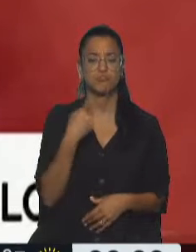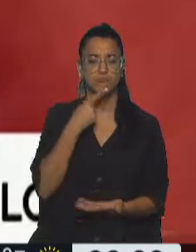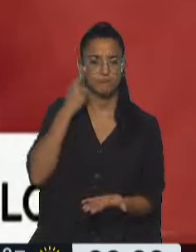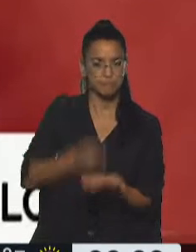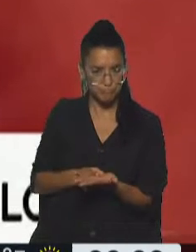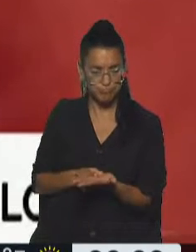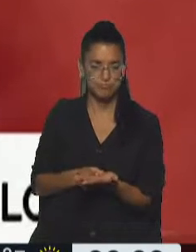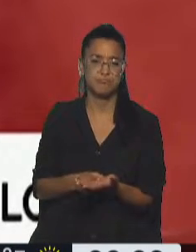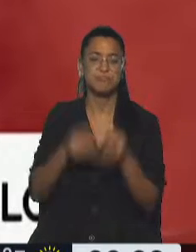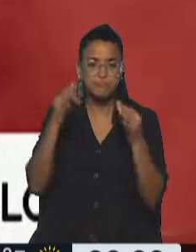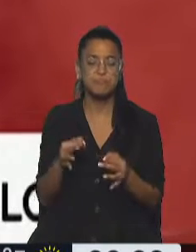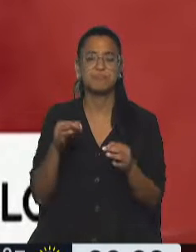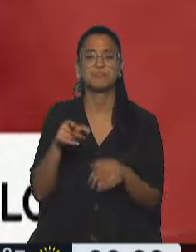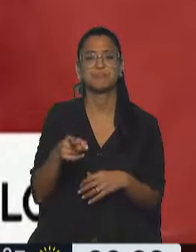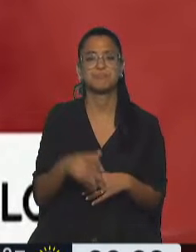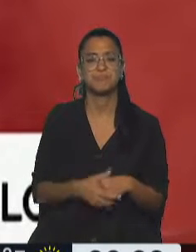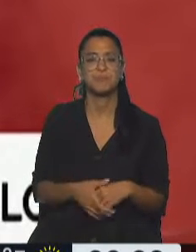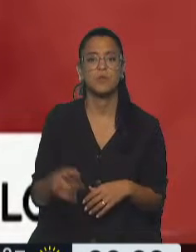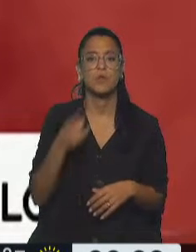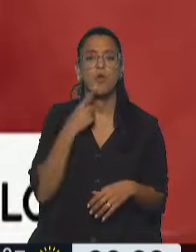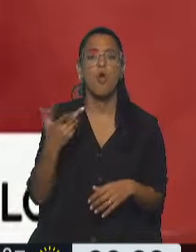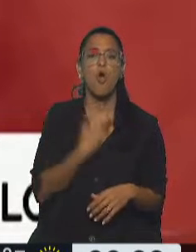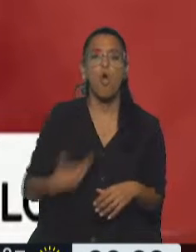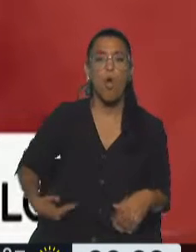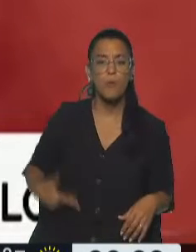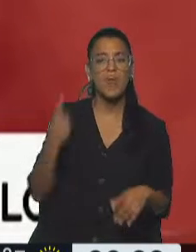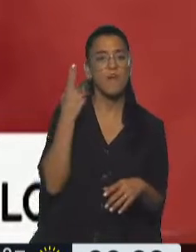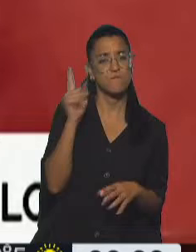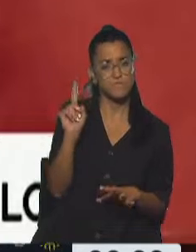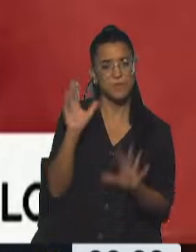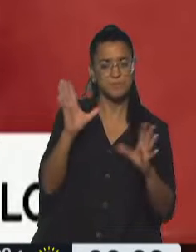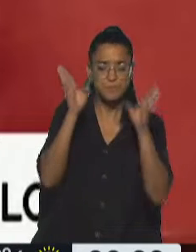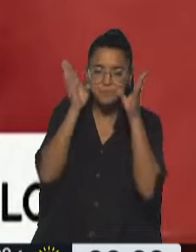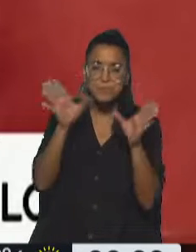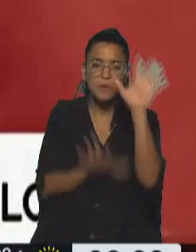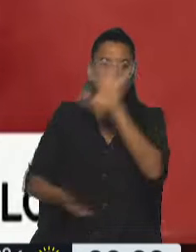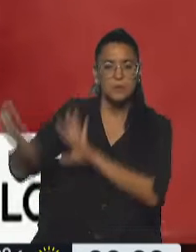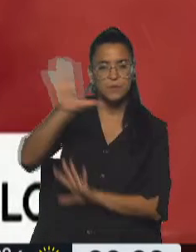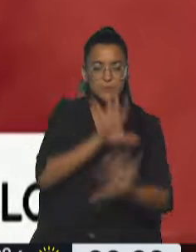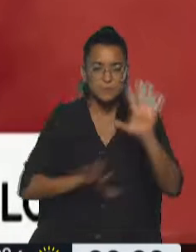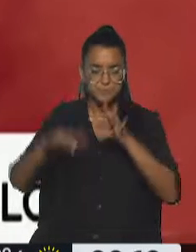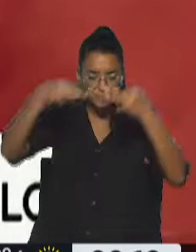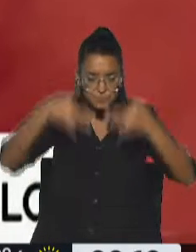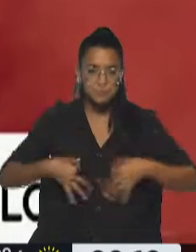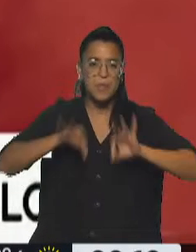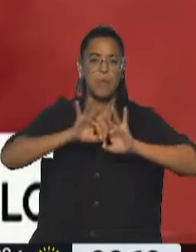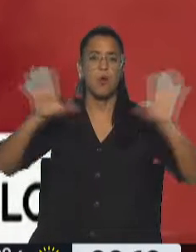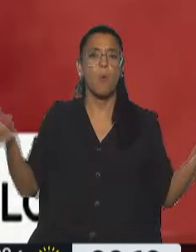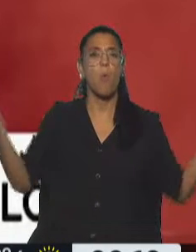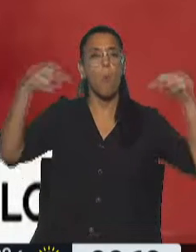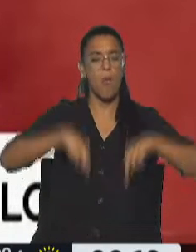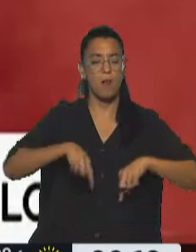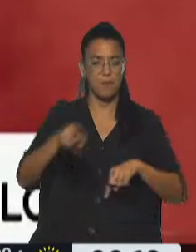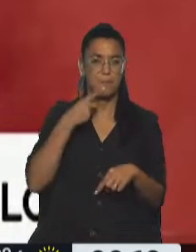decisión de establecer un gobierno de excepción orientado a restablecer el Estado de Derecho y la democracia, a